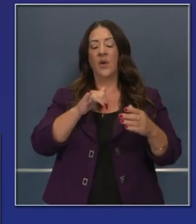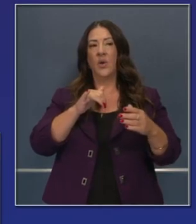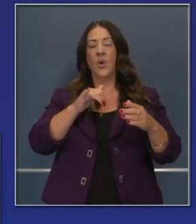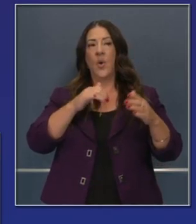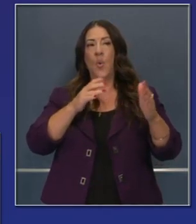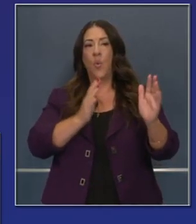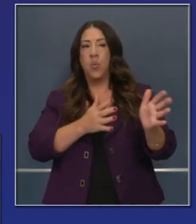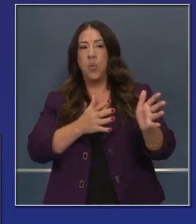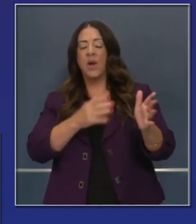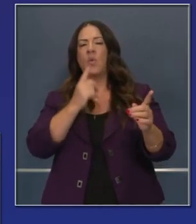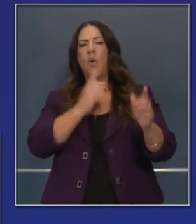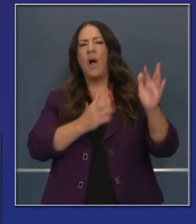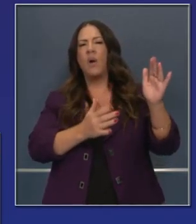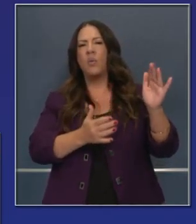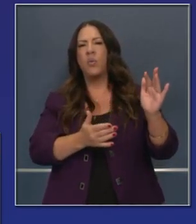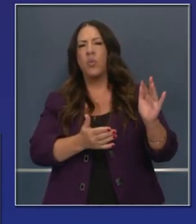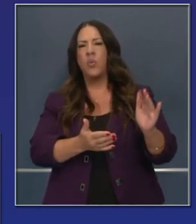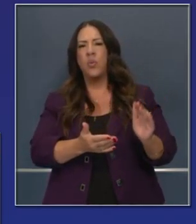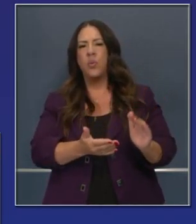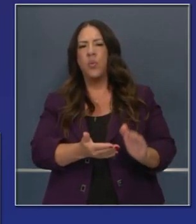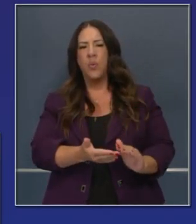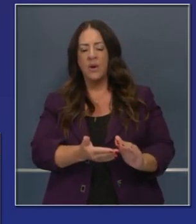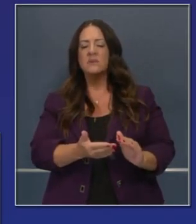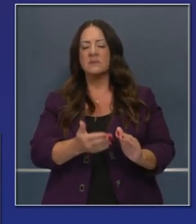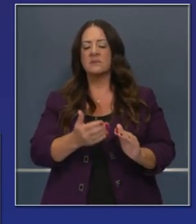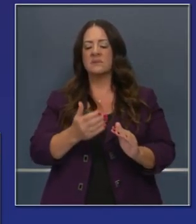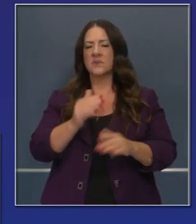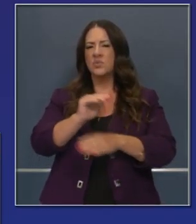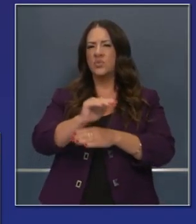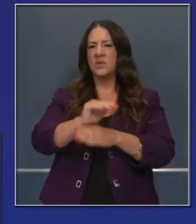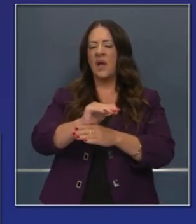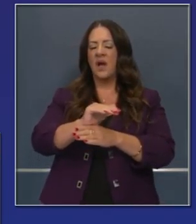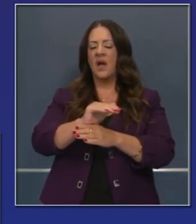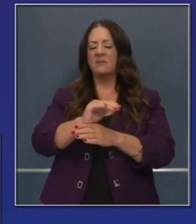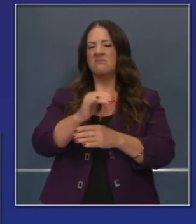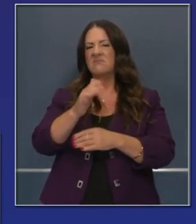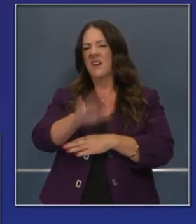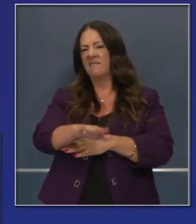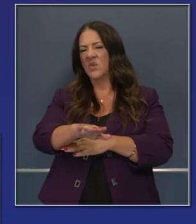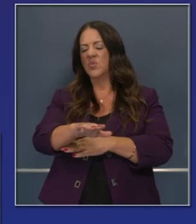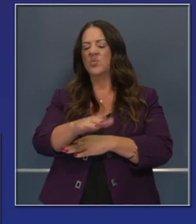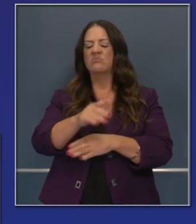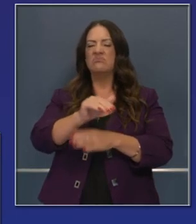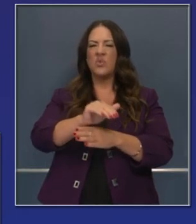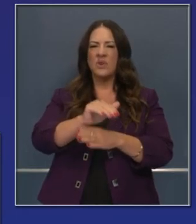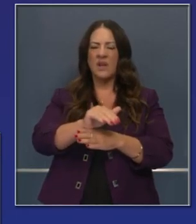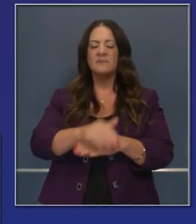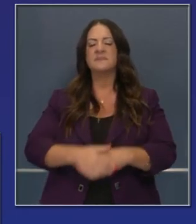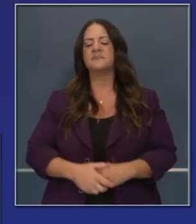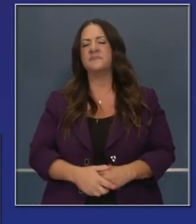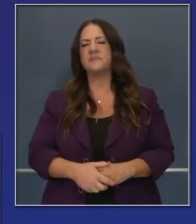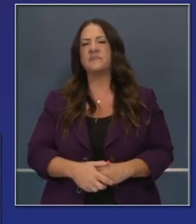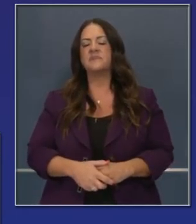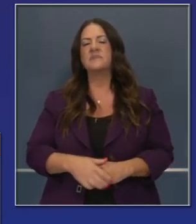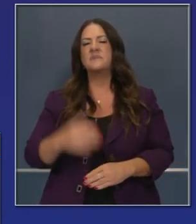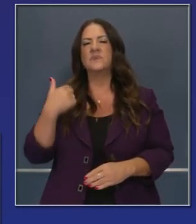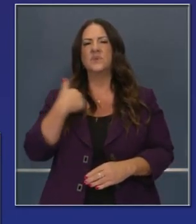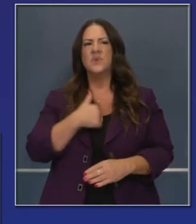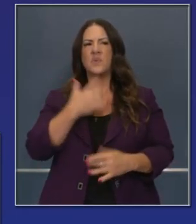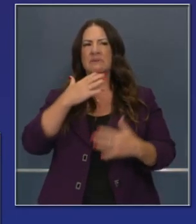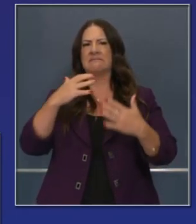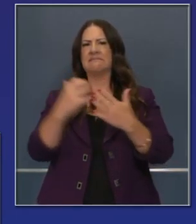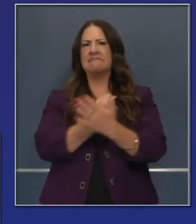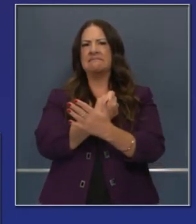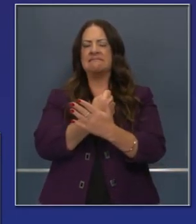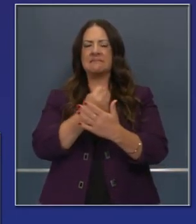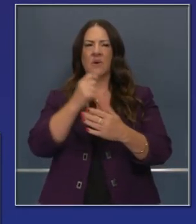su fuerza y comenzarán a disiparse en la tarde, y esperamos que se desvanezcan durante